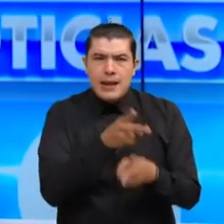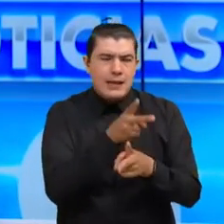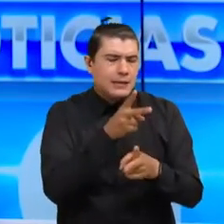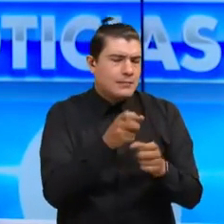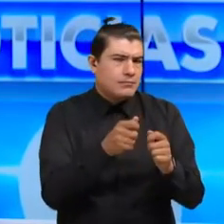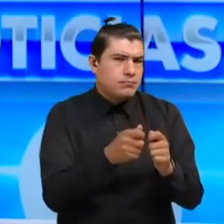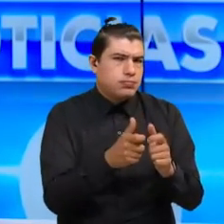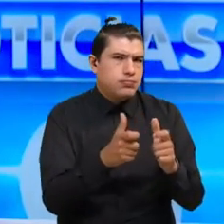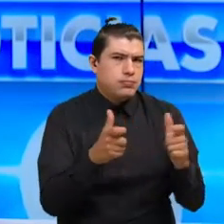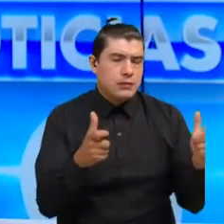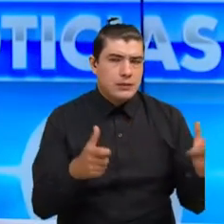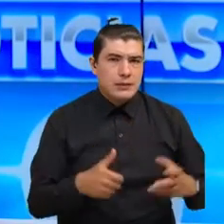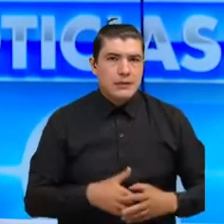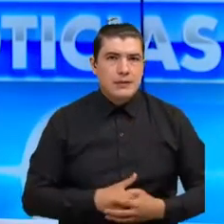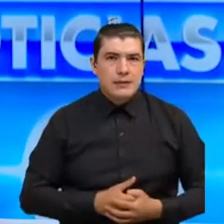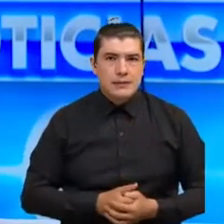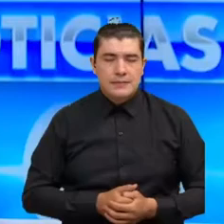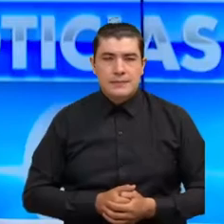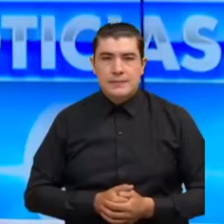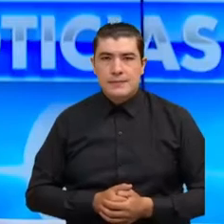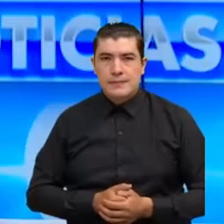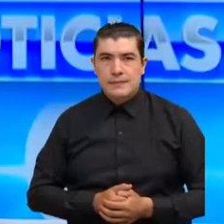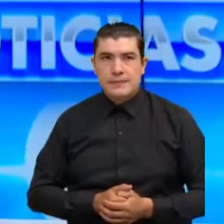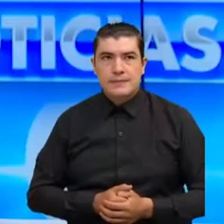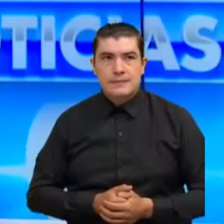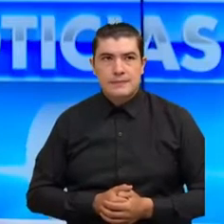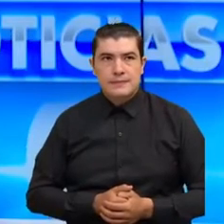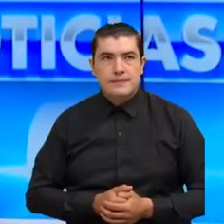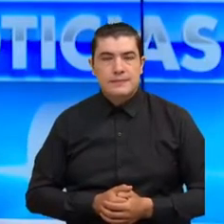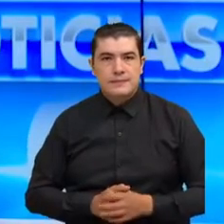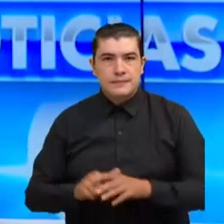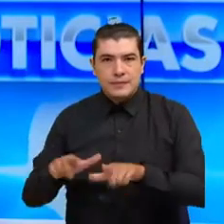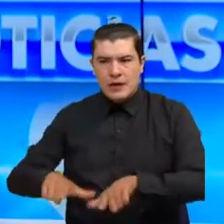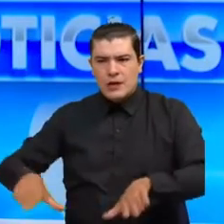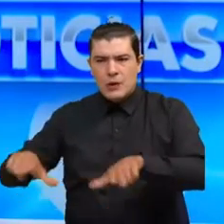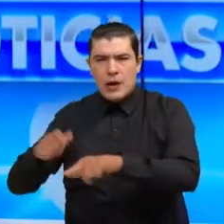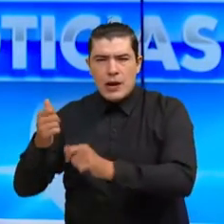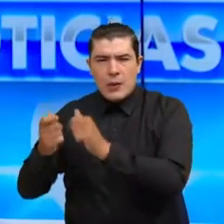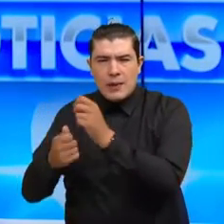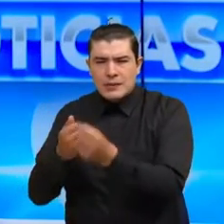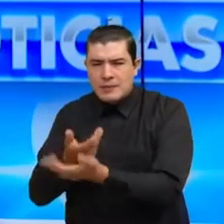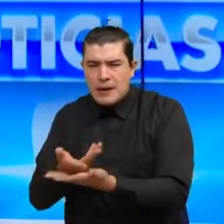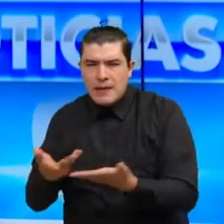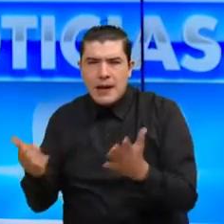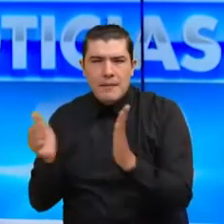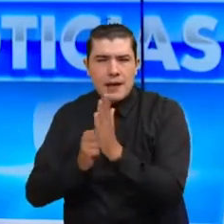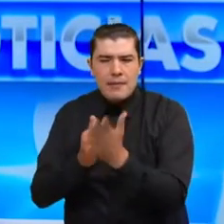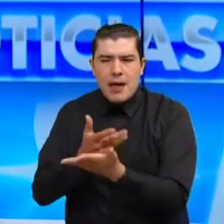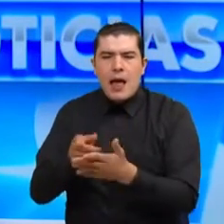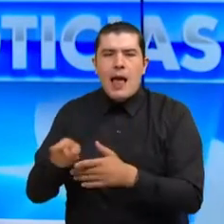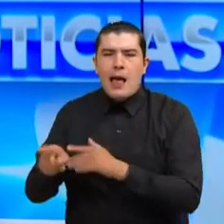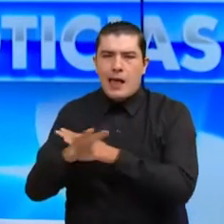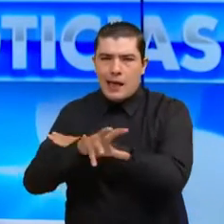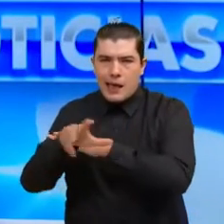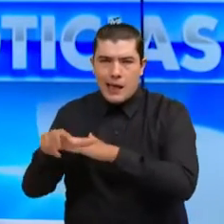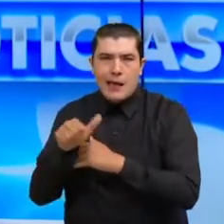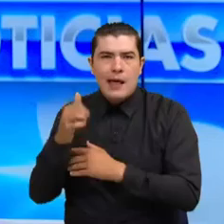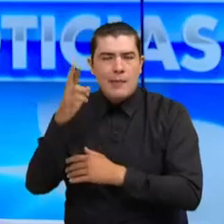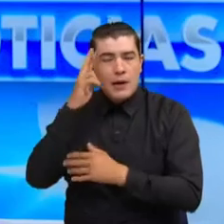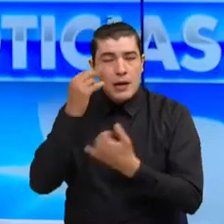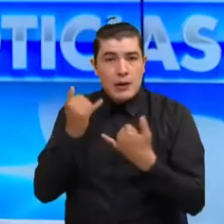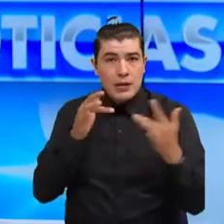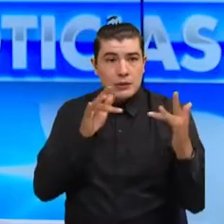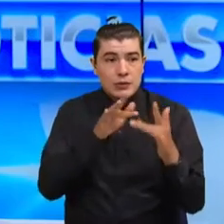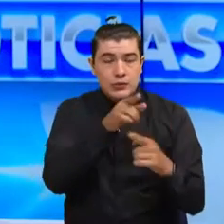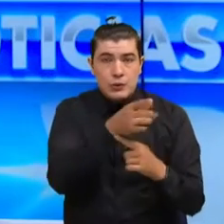industriales y una hidrolavadora doméstica fueron hurtadas de un almacén. Justamente para conocer más detalles sobre esa noticia, establecemos contacto con Ángela